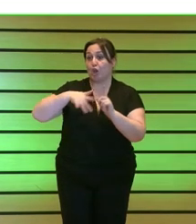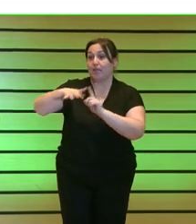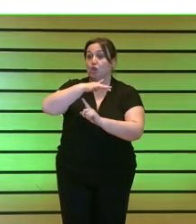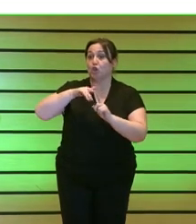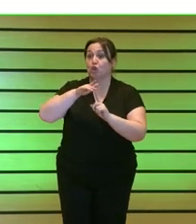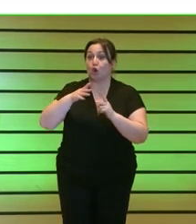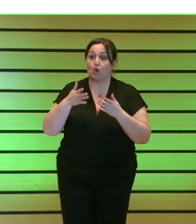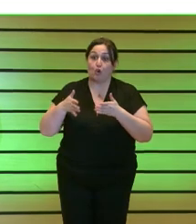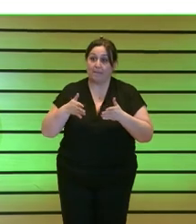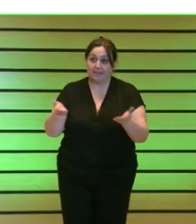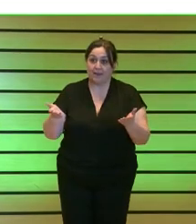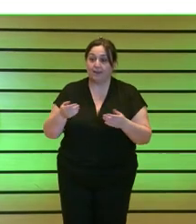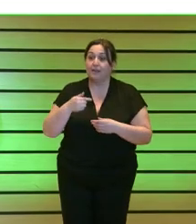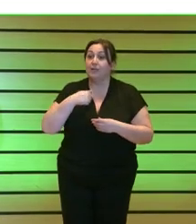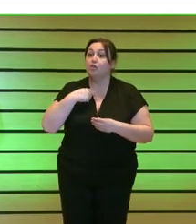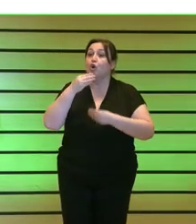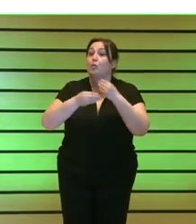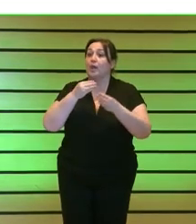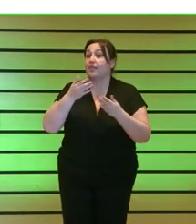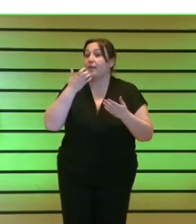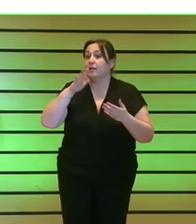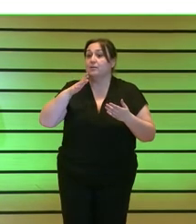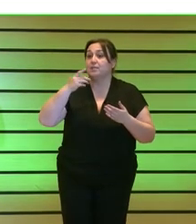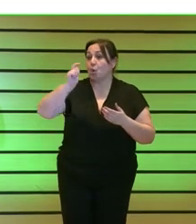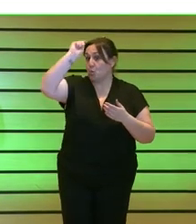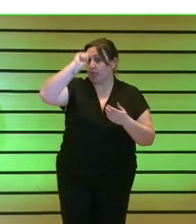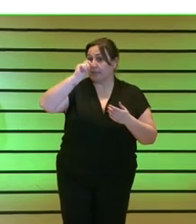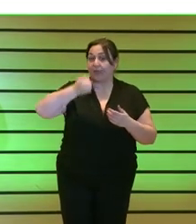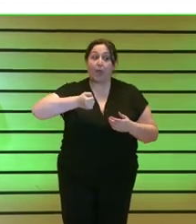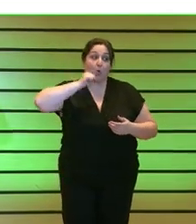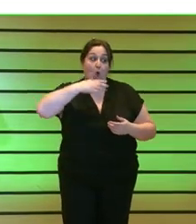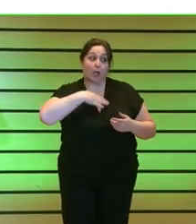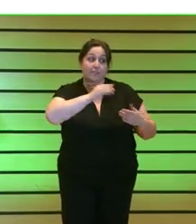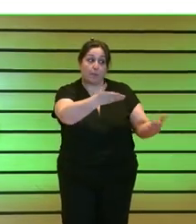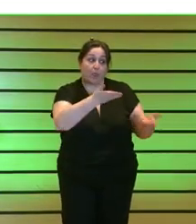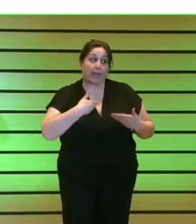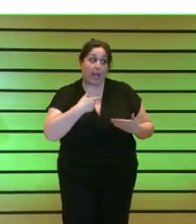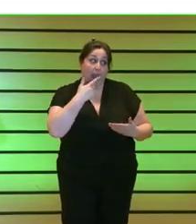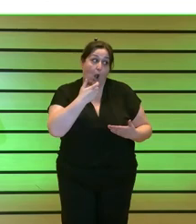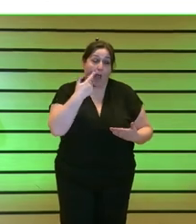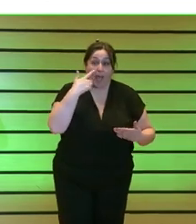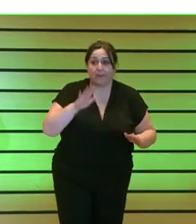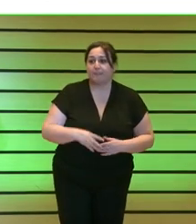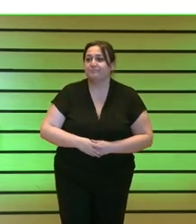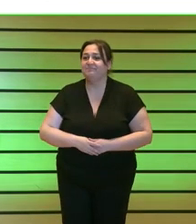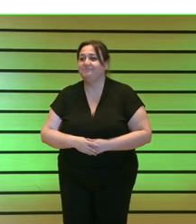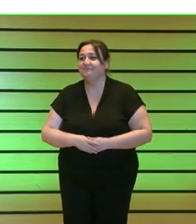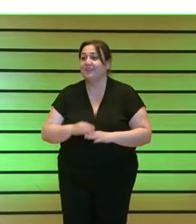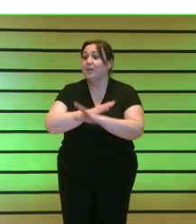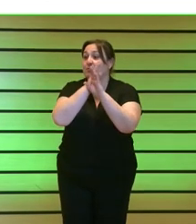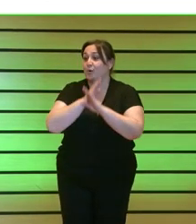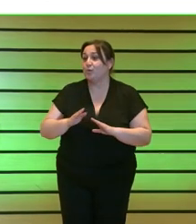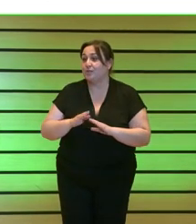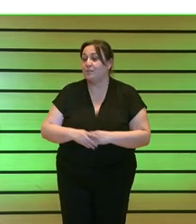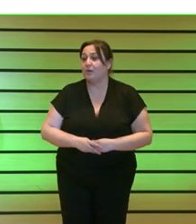que yo voy a hacerlo Por si me acaso me cae una taza o una gorra que estabais regalando y después algo va a caer Y por último